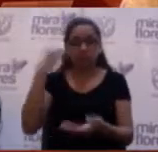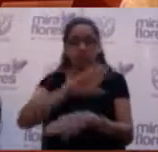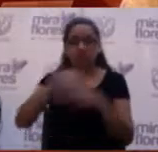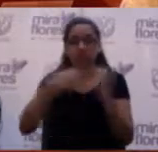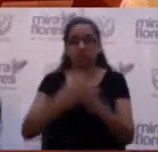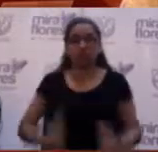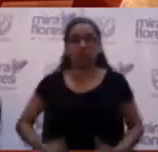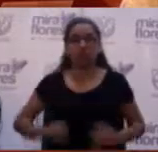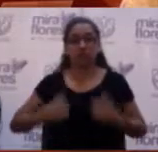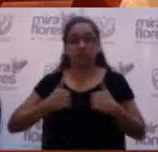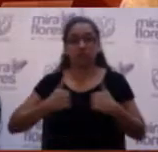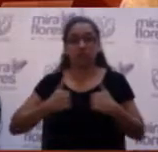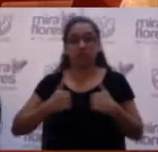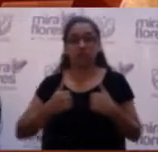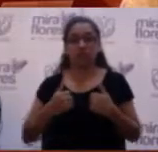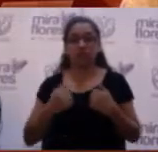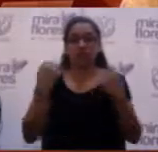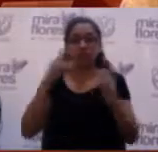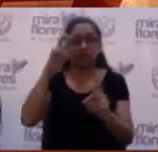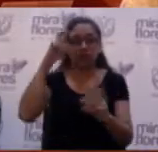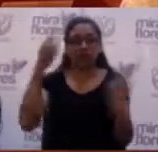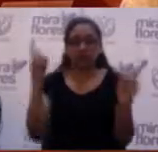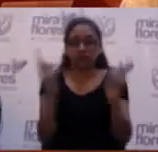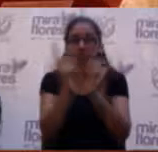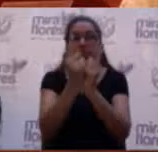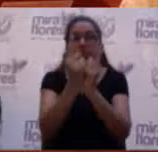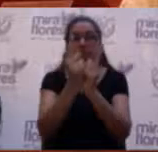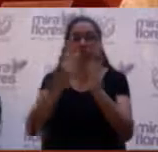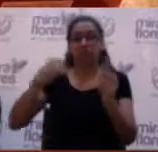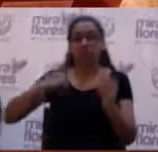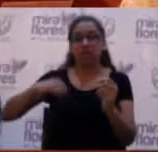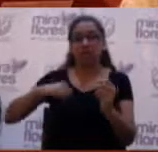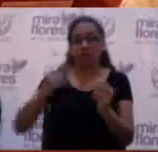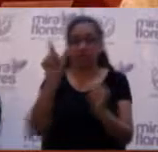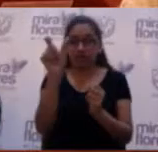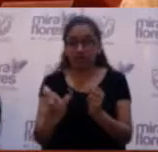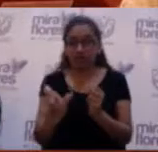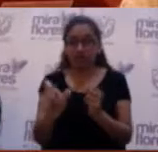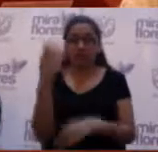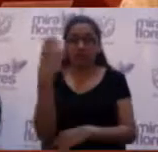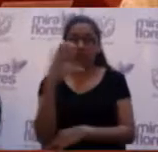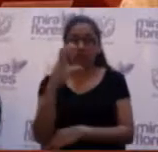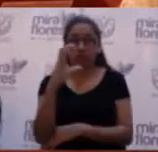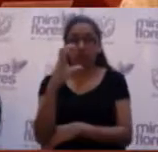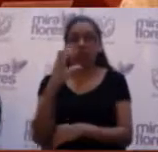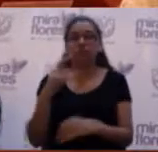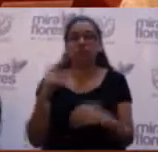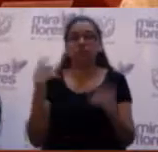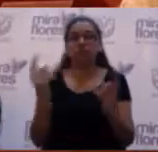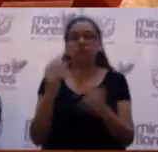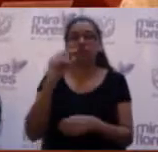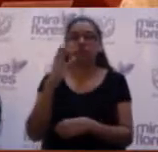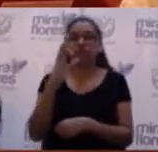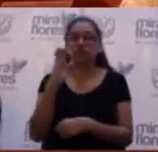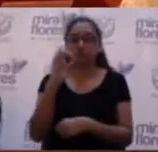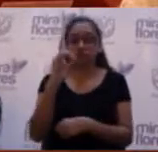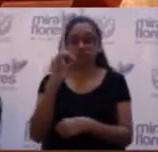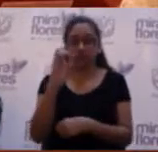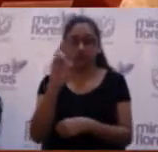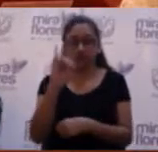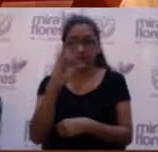¿no? Se tuvo un encuentro con el alcalde de Medellín, que es Federico Gutiérrez, y con el alcalde